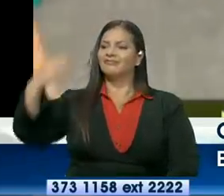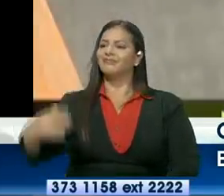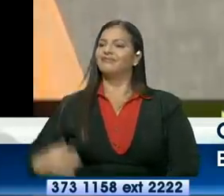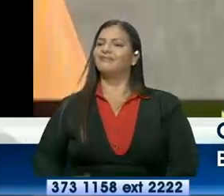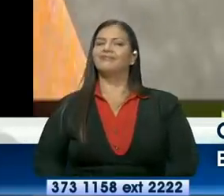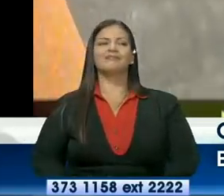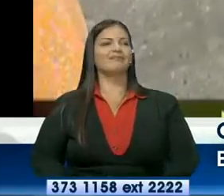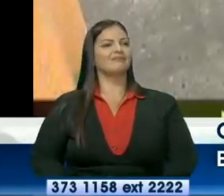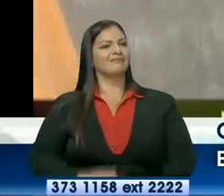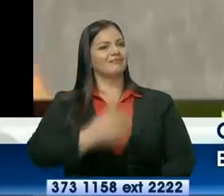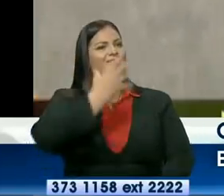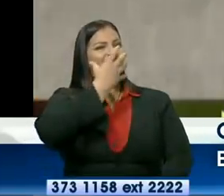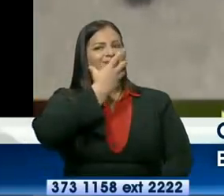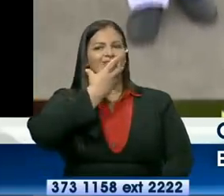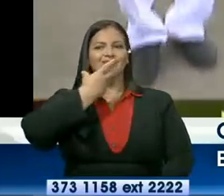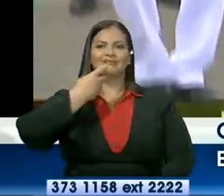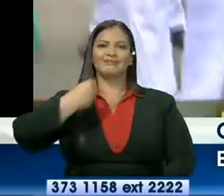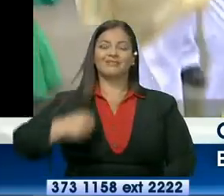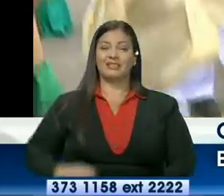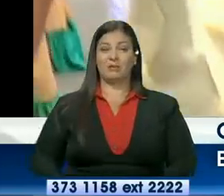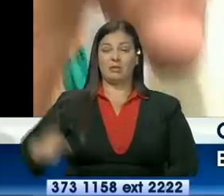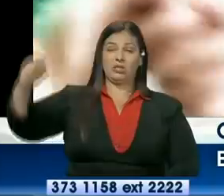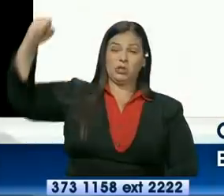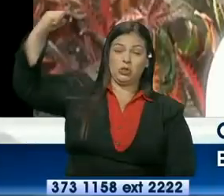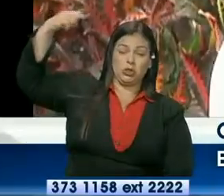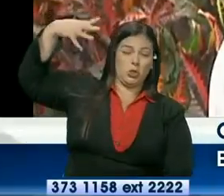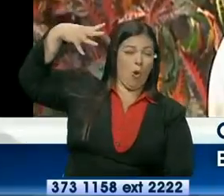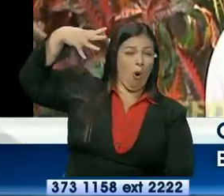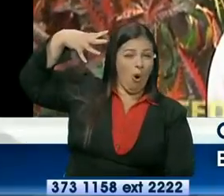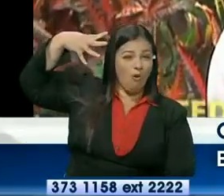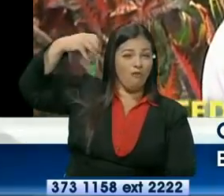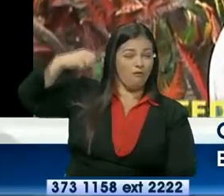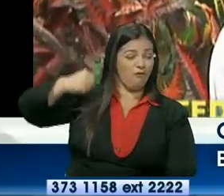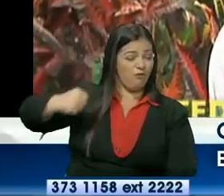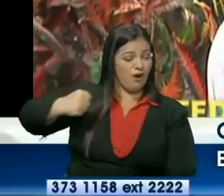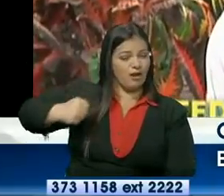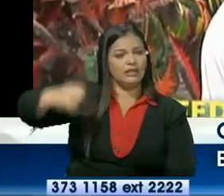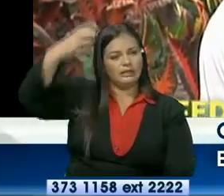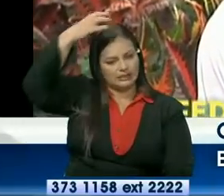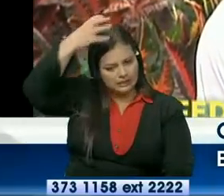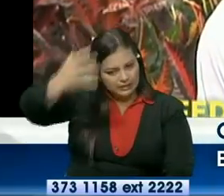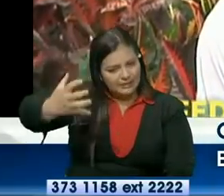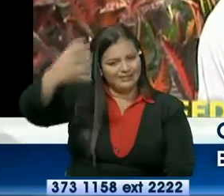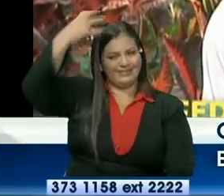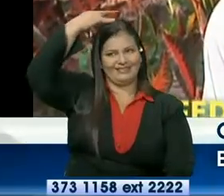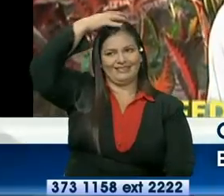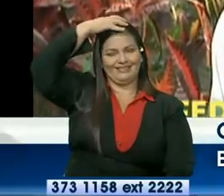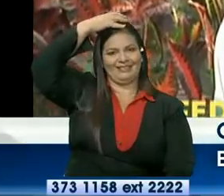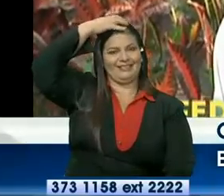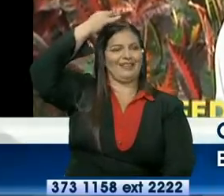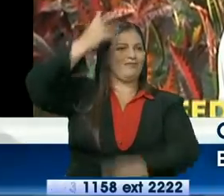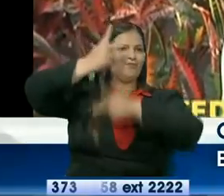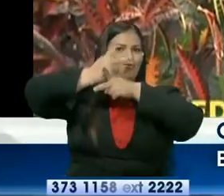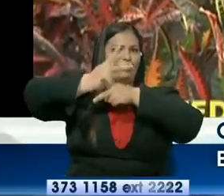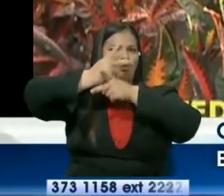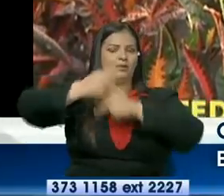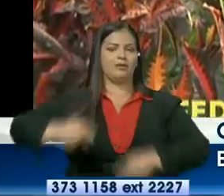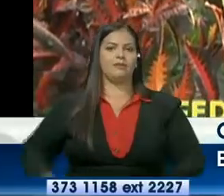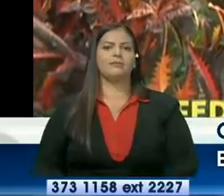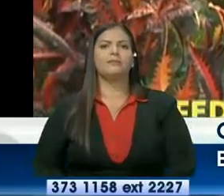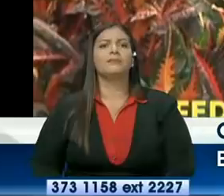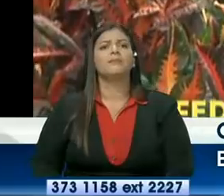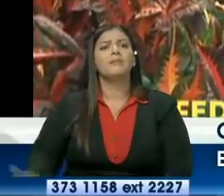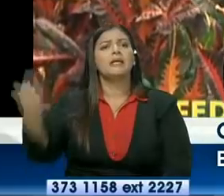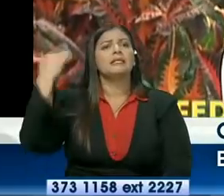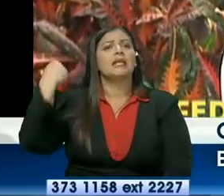protege del rey sol. Toda mi niñez pues, ha sido estudiar, trabajar en